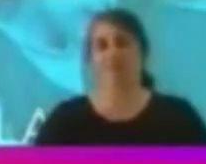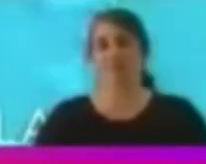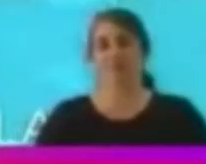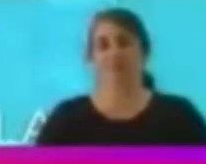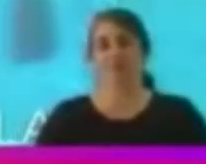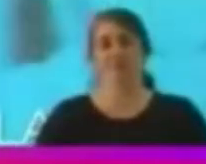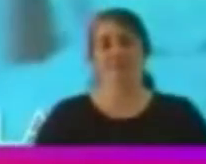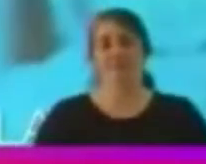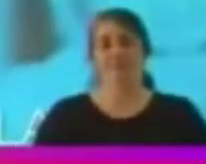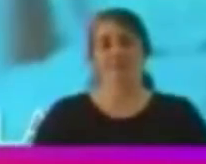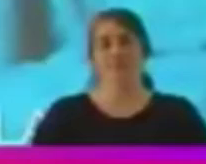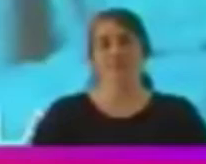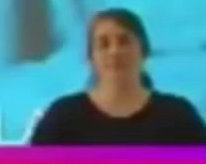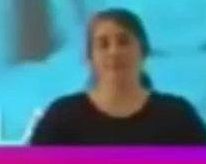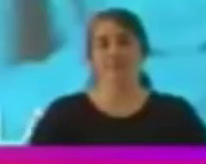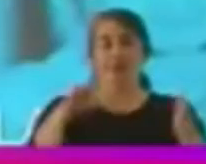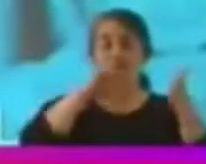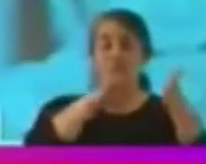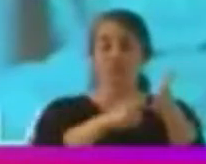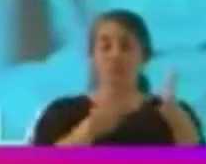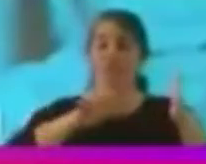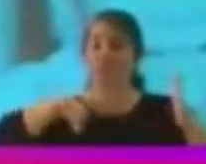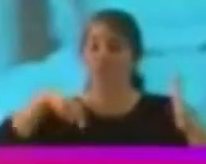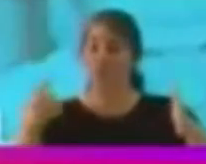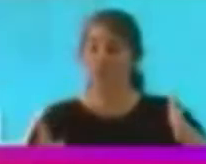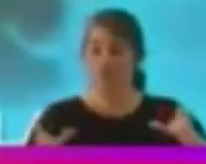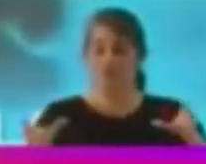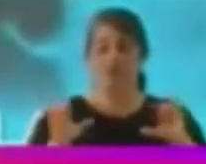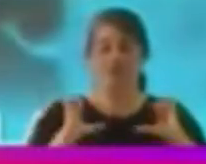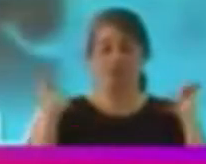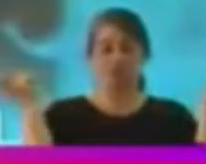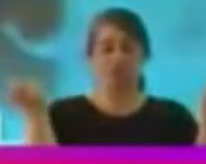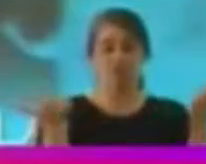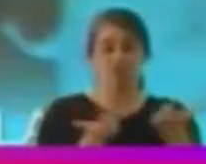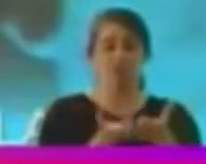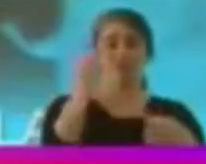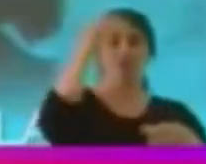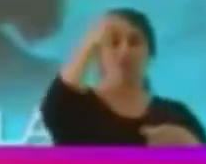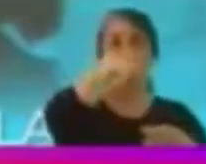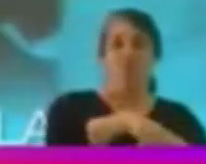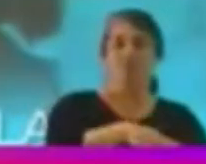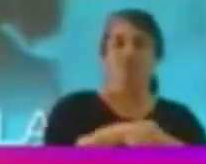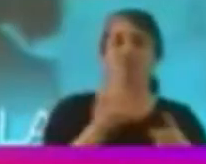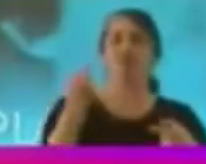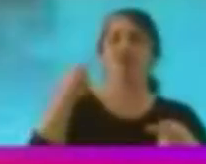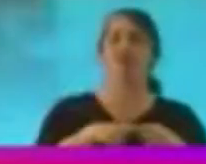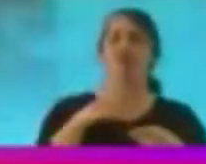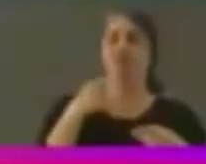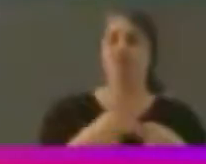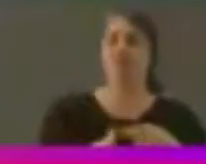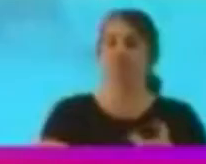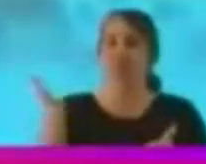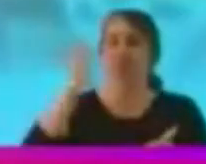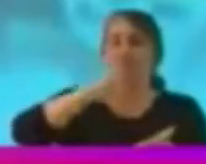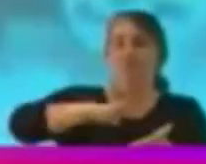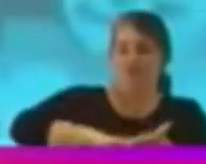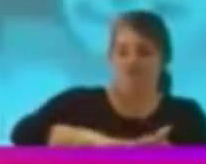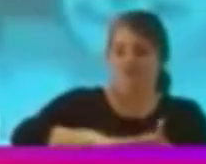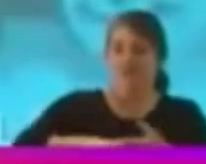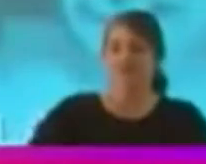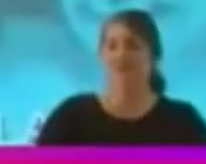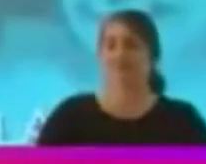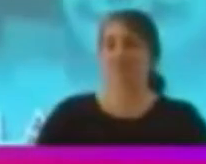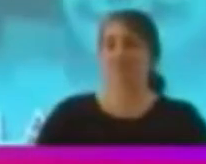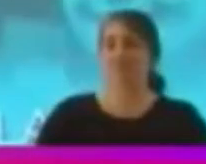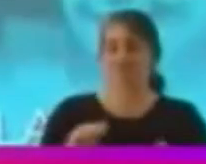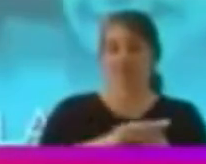En el eje de inclusión y equidad social se incluyen un conjunto de políticas en donde que tienen